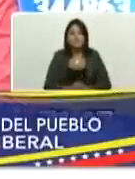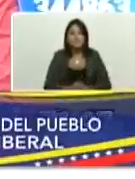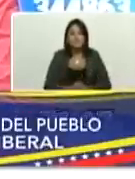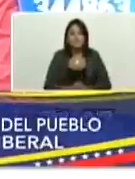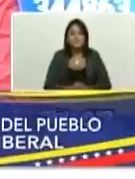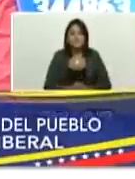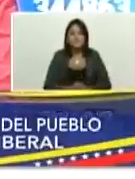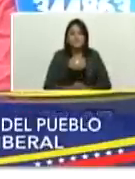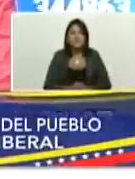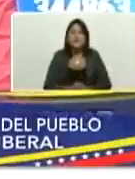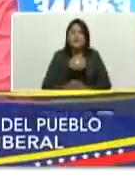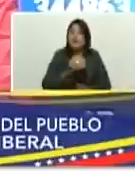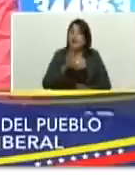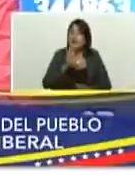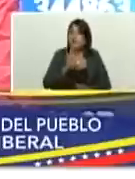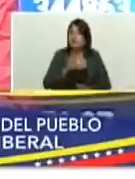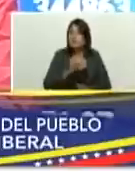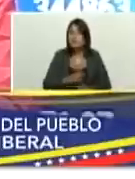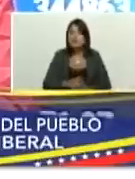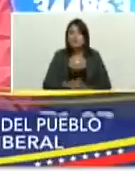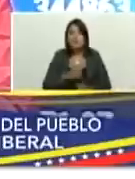ese es el pensamiento más extremo